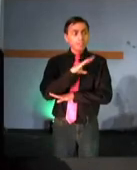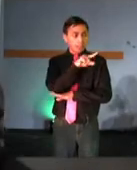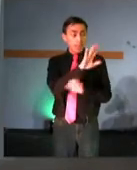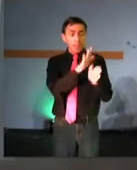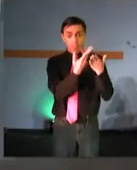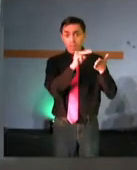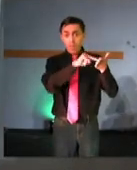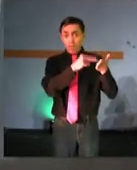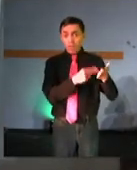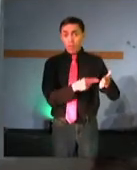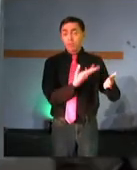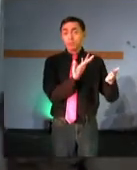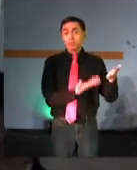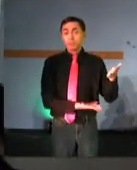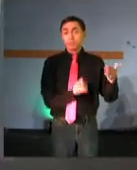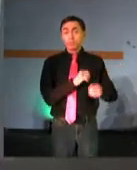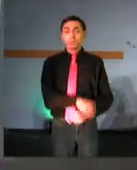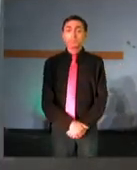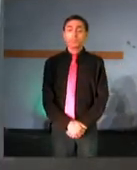libros.